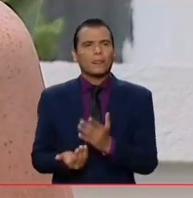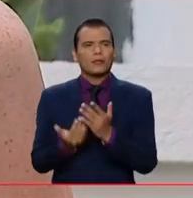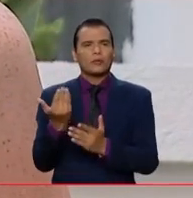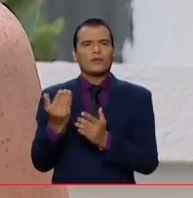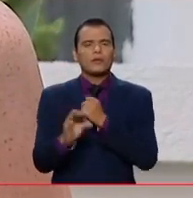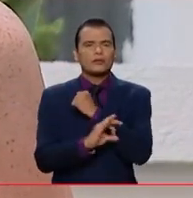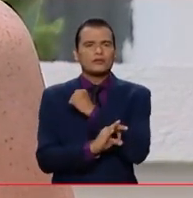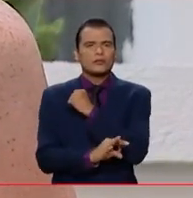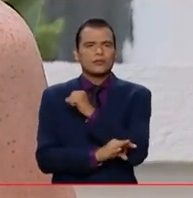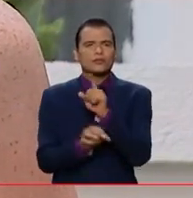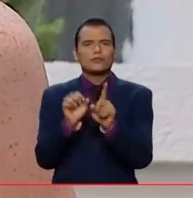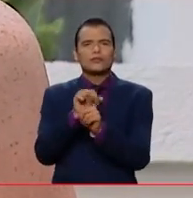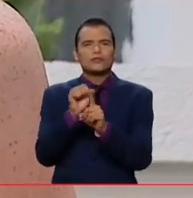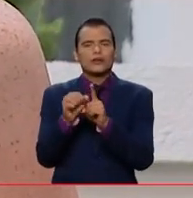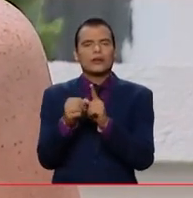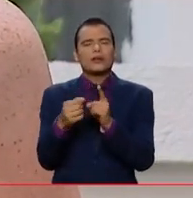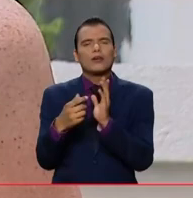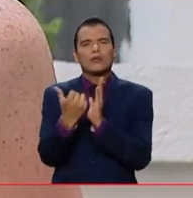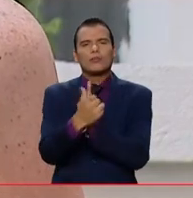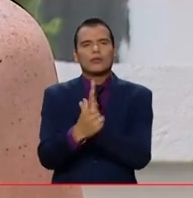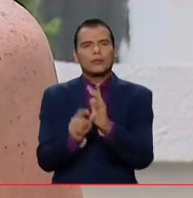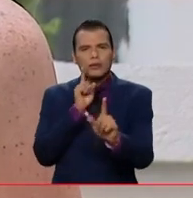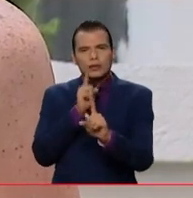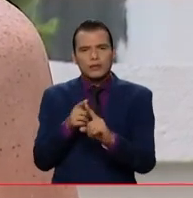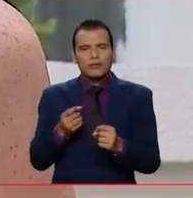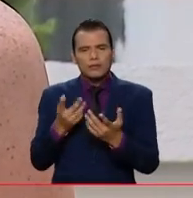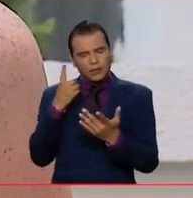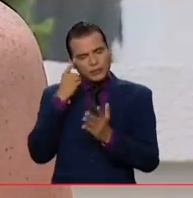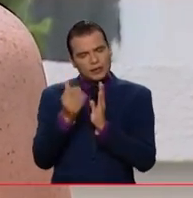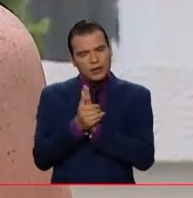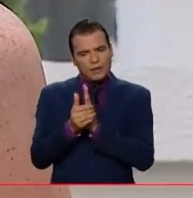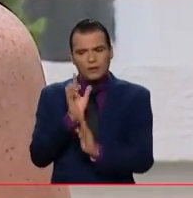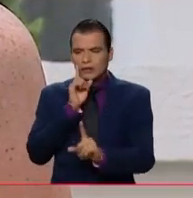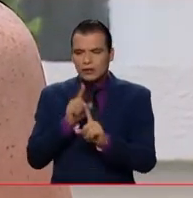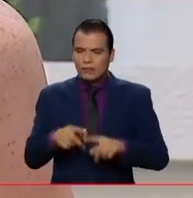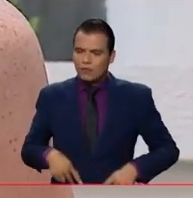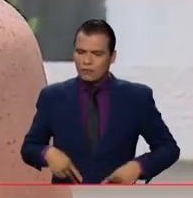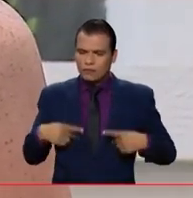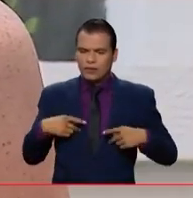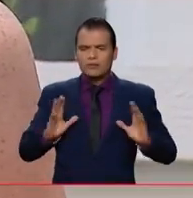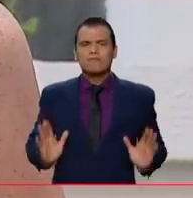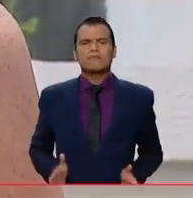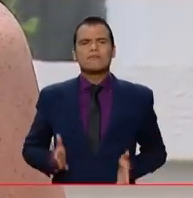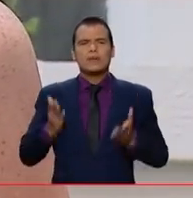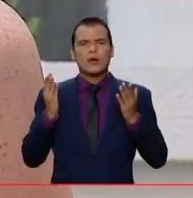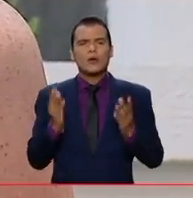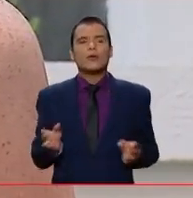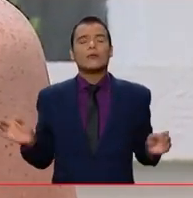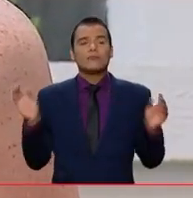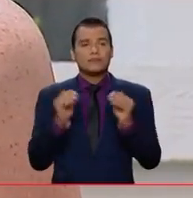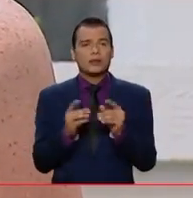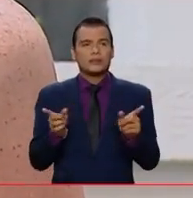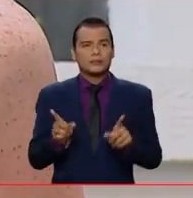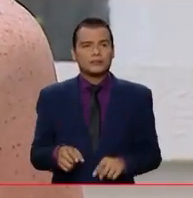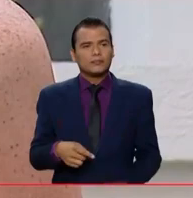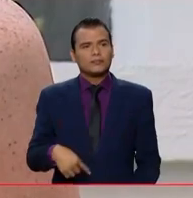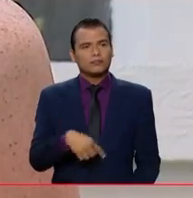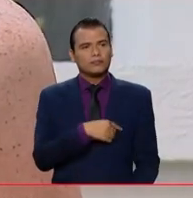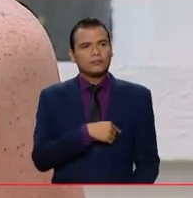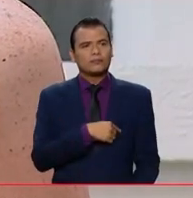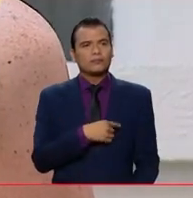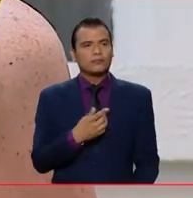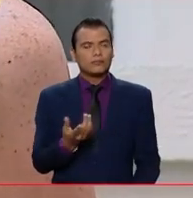para cuidadoras basado en las 10 habilidades para la vida, lo estamos ya trabajando y fuera de eso les estamos